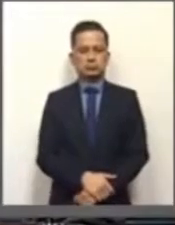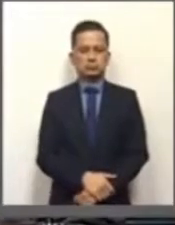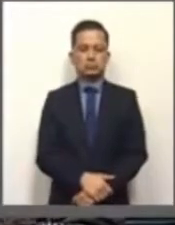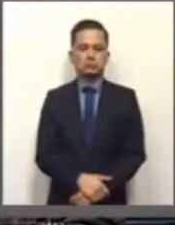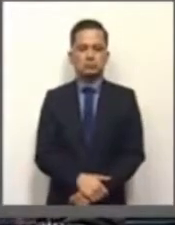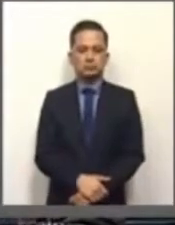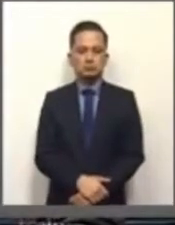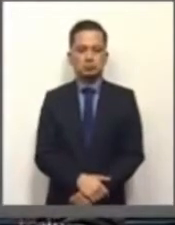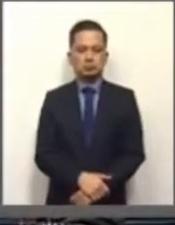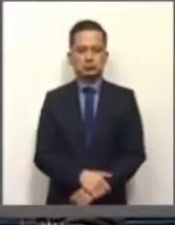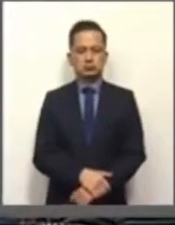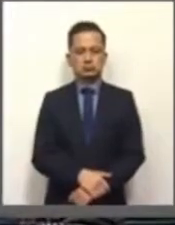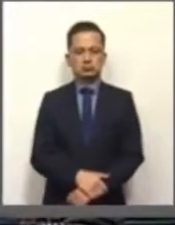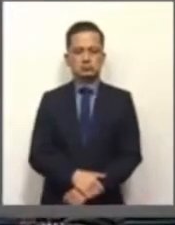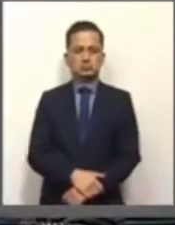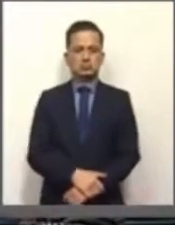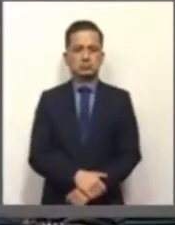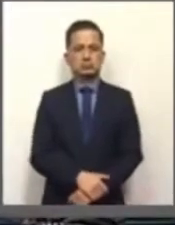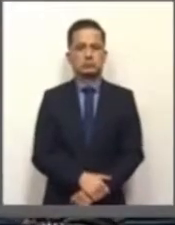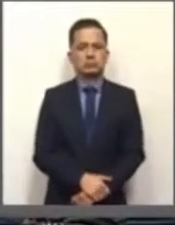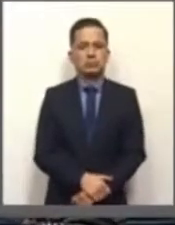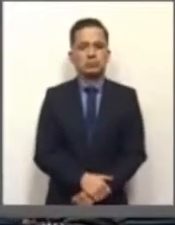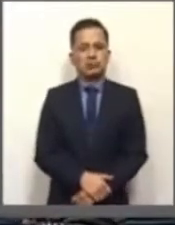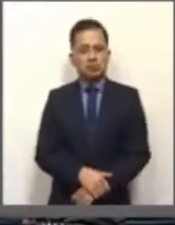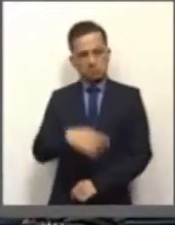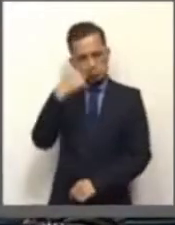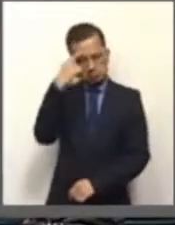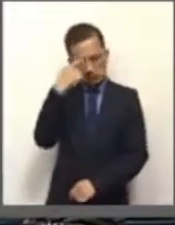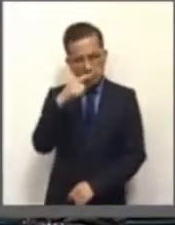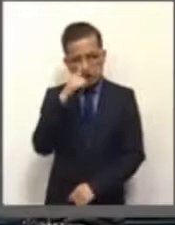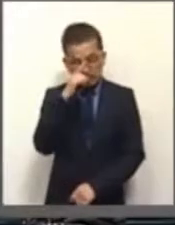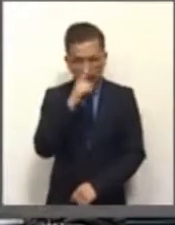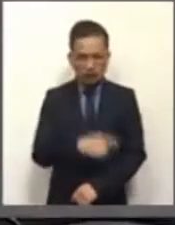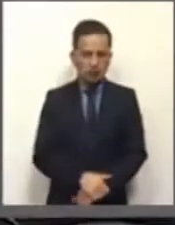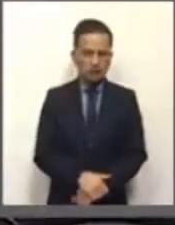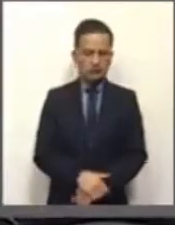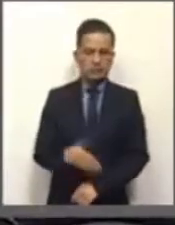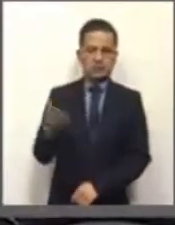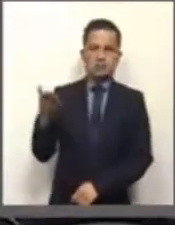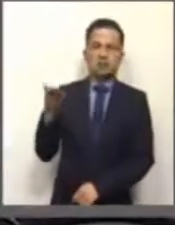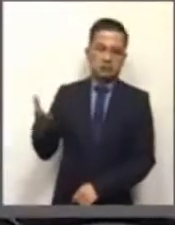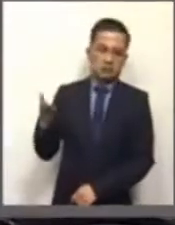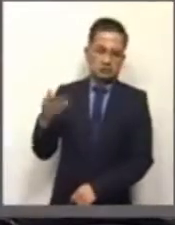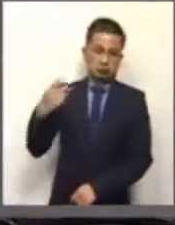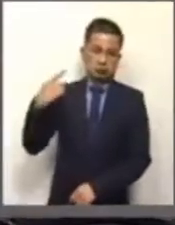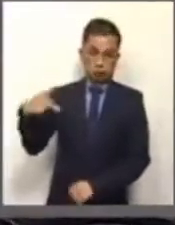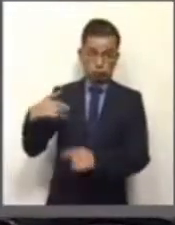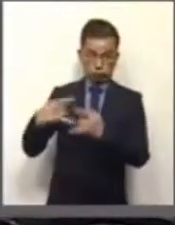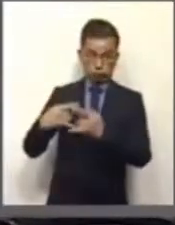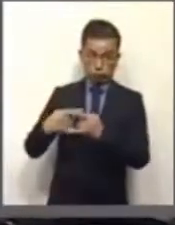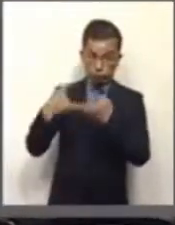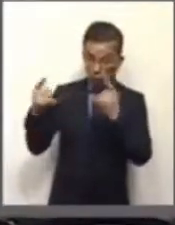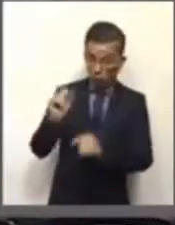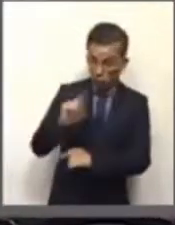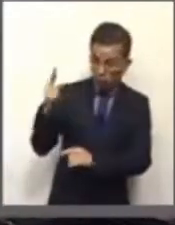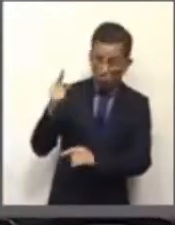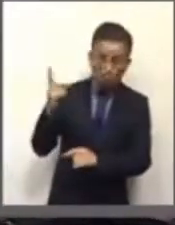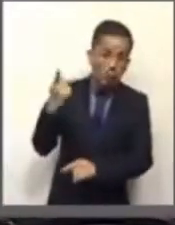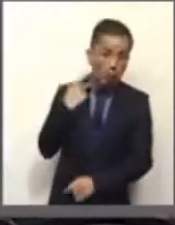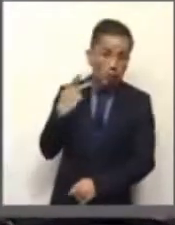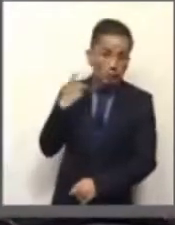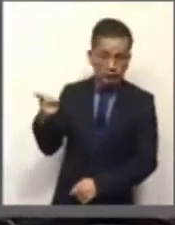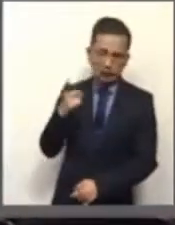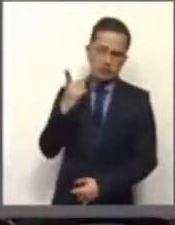para hacer un gran reconocimiento a la carrera política del ahora diputado